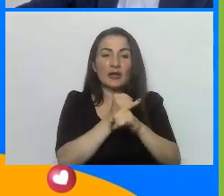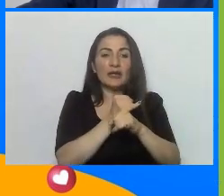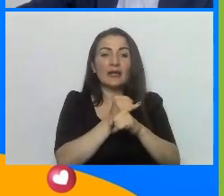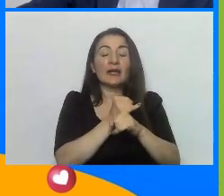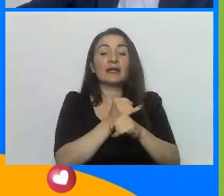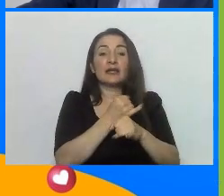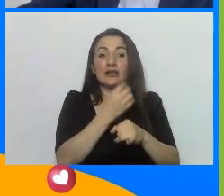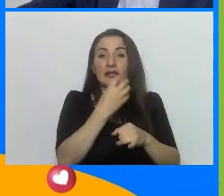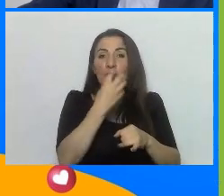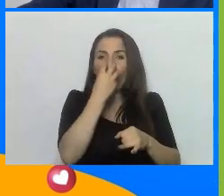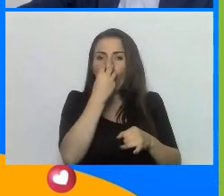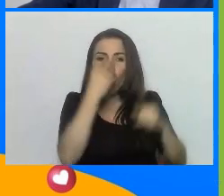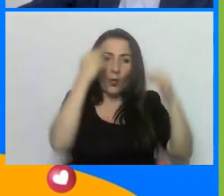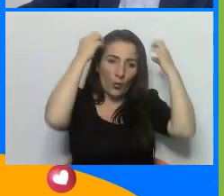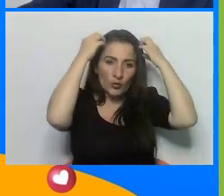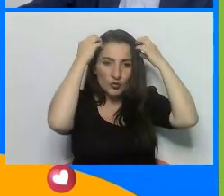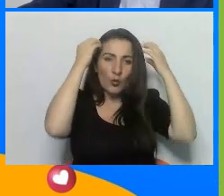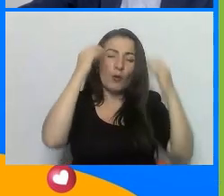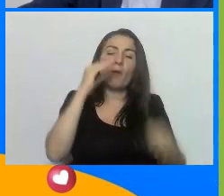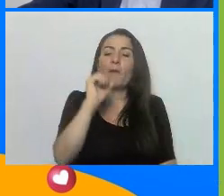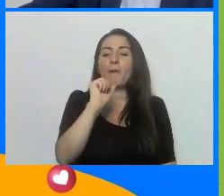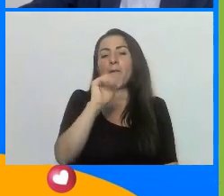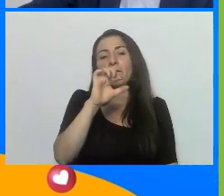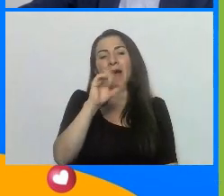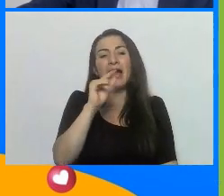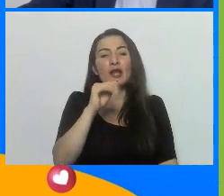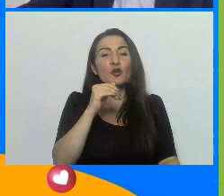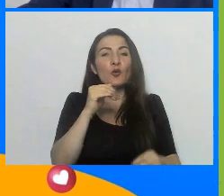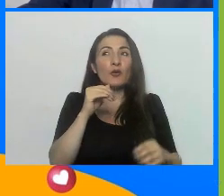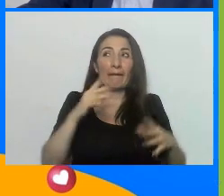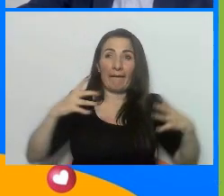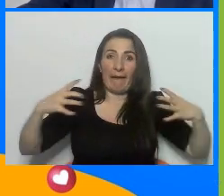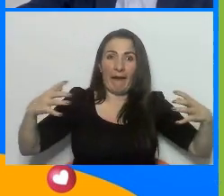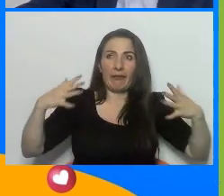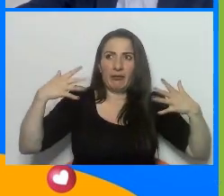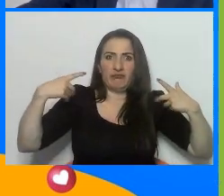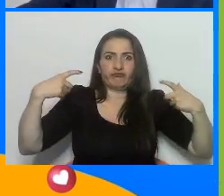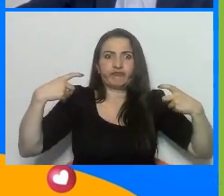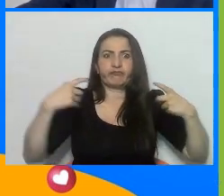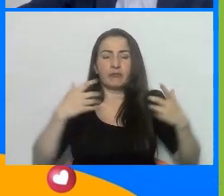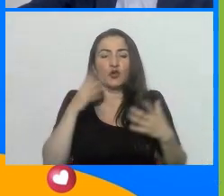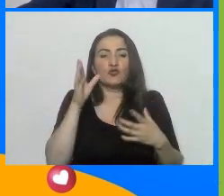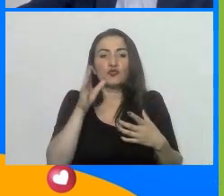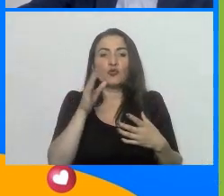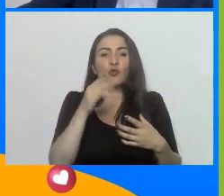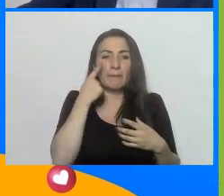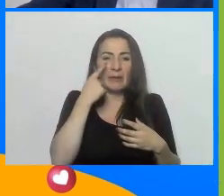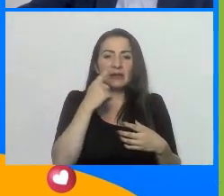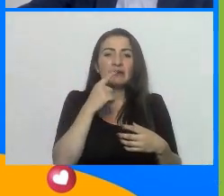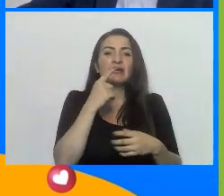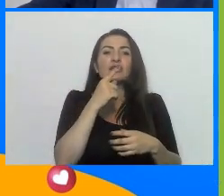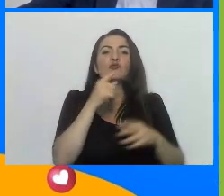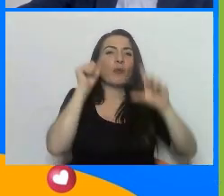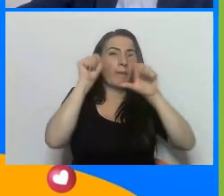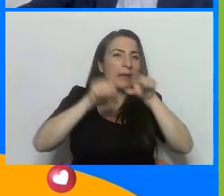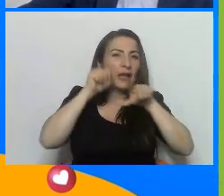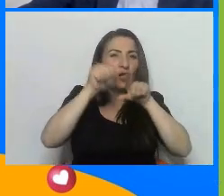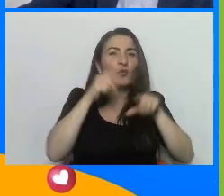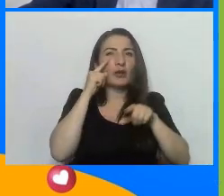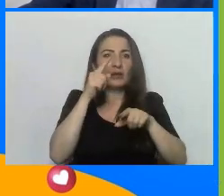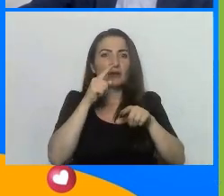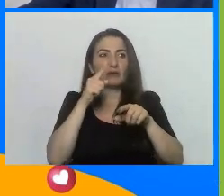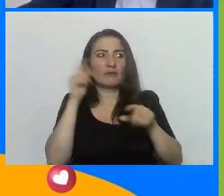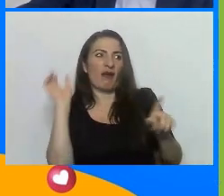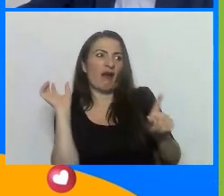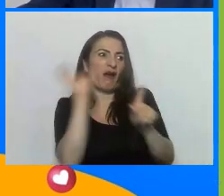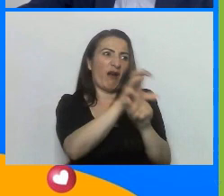de osos, el oso pardo, ¿sí? Todos estos tipos de animales grandes que hasta he visto que pasan películas donde dice que atacan a los